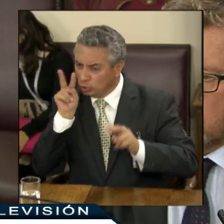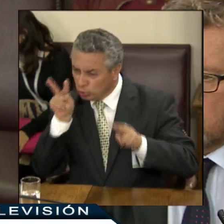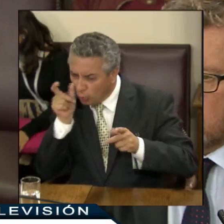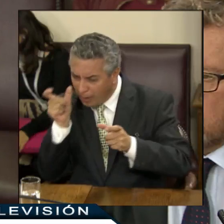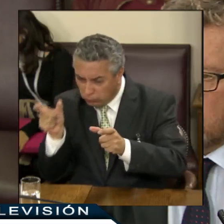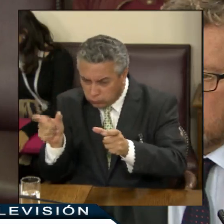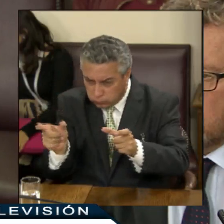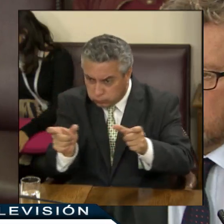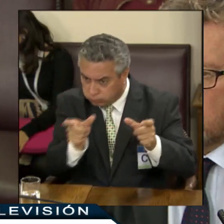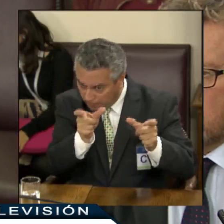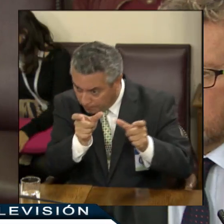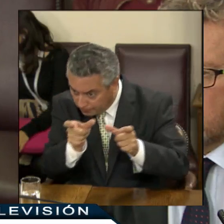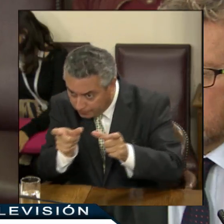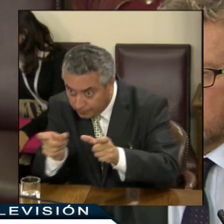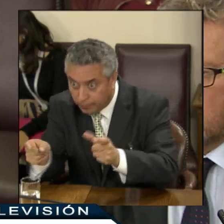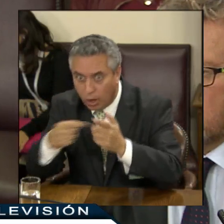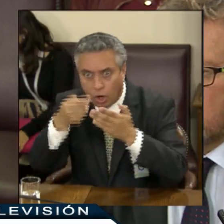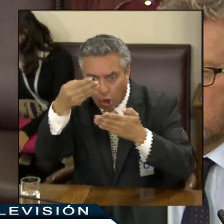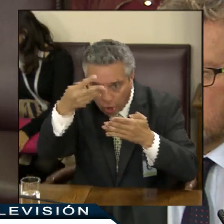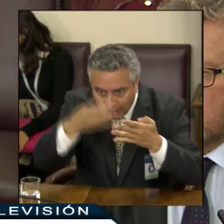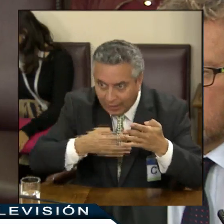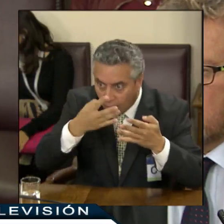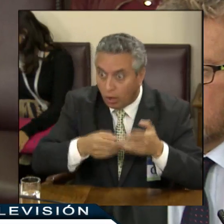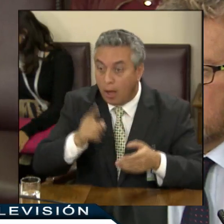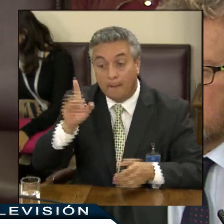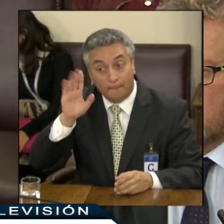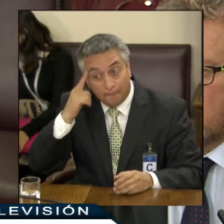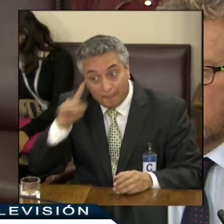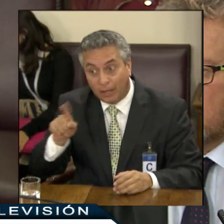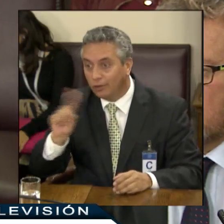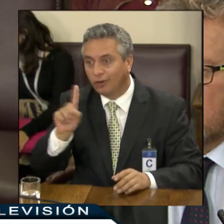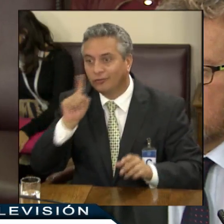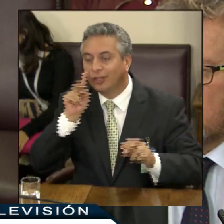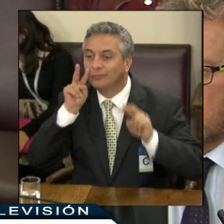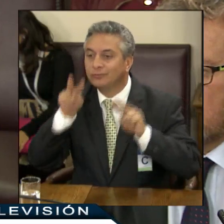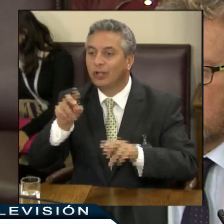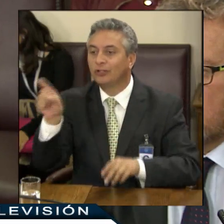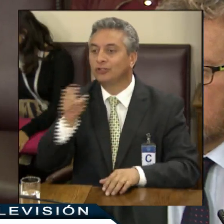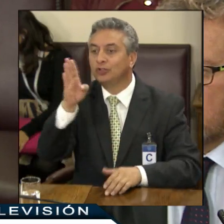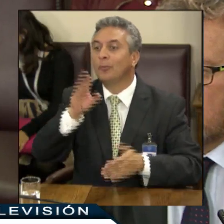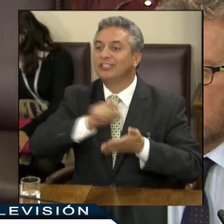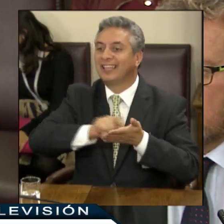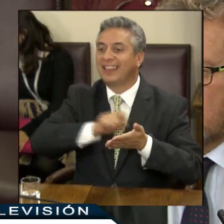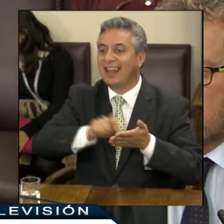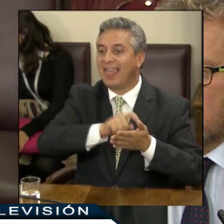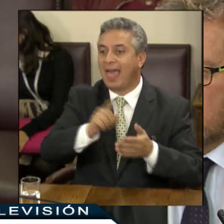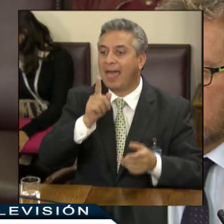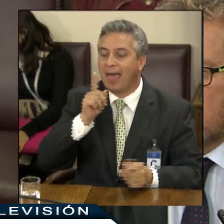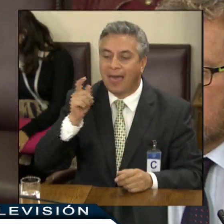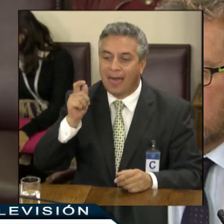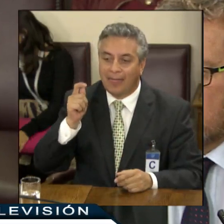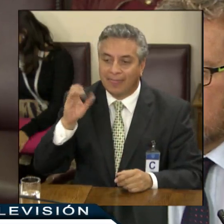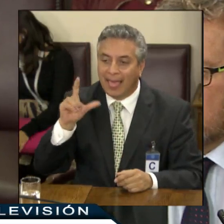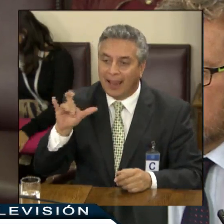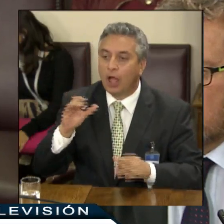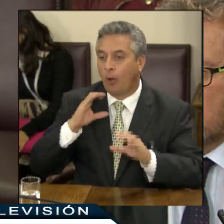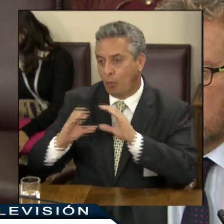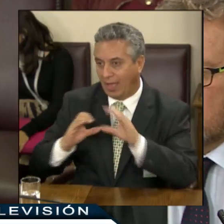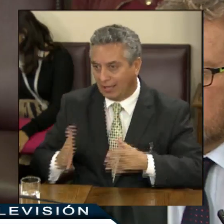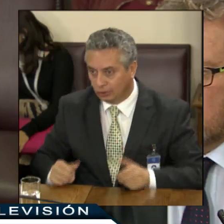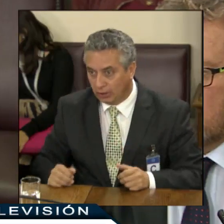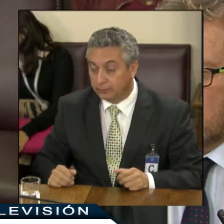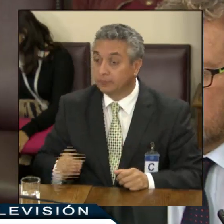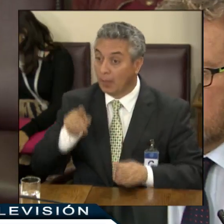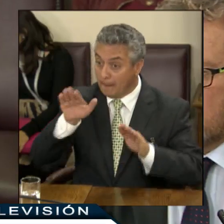fiscalización en cuanto al contenido de las emisiones excepto las que sean supervisadas por la subsecretaría de telecomunicaciones luego el mismo